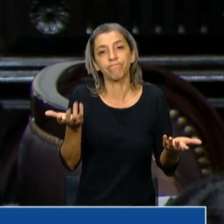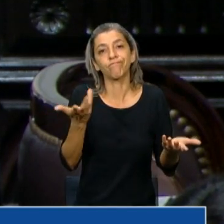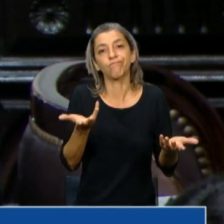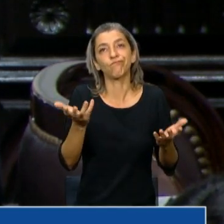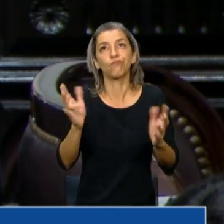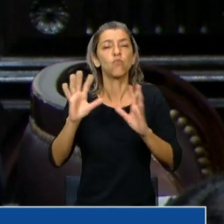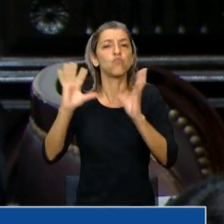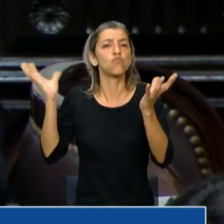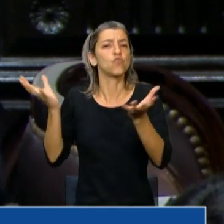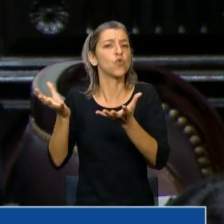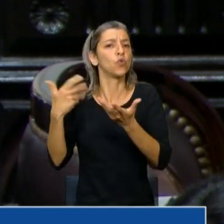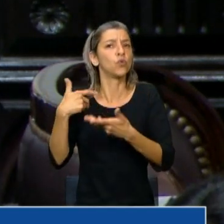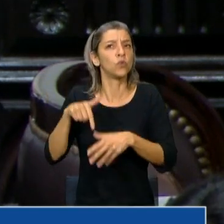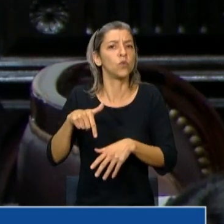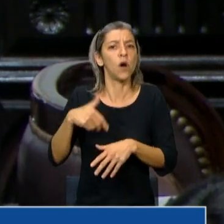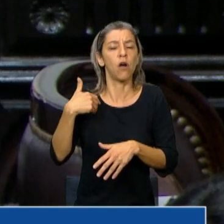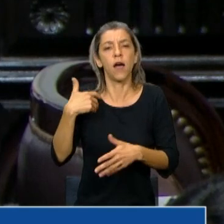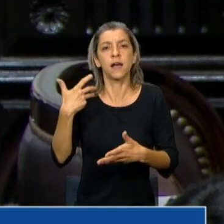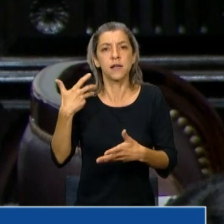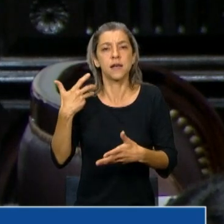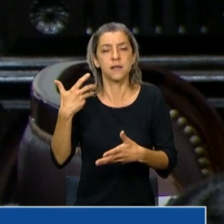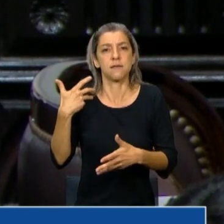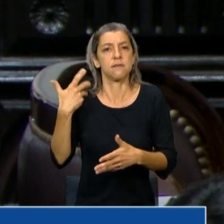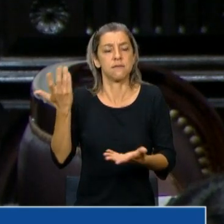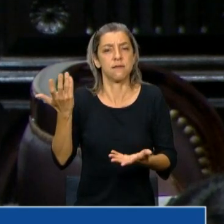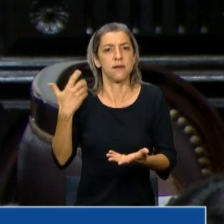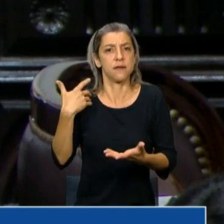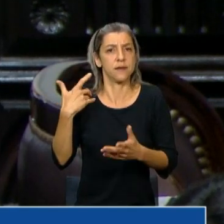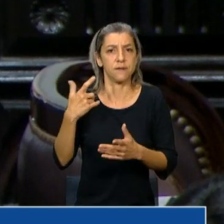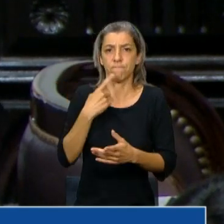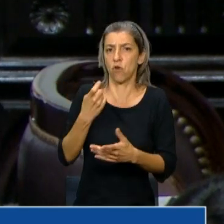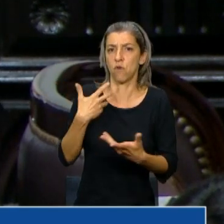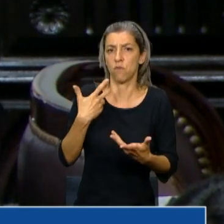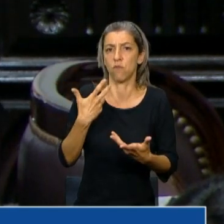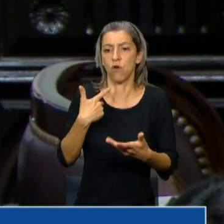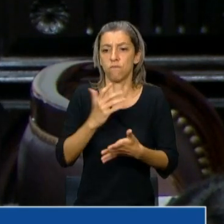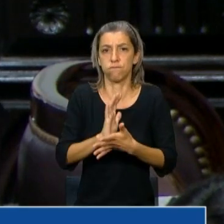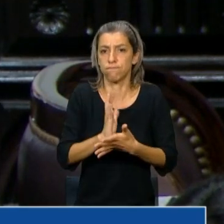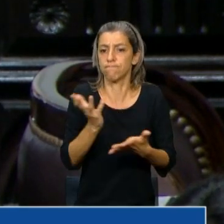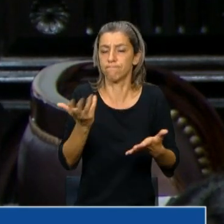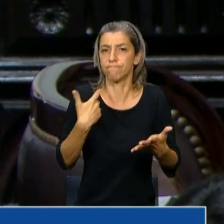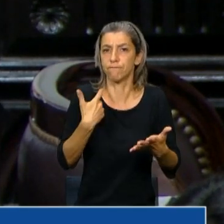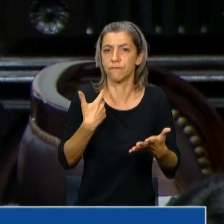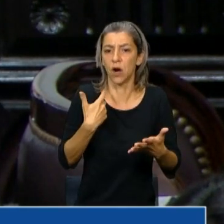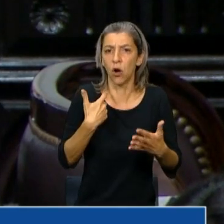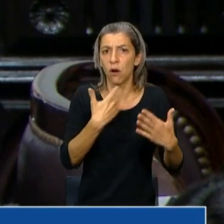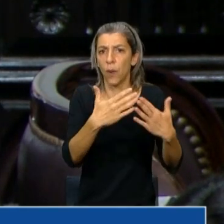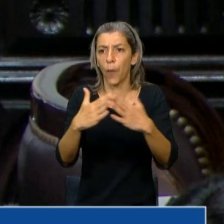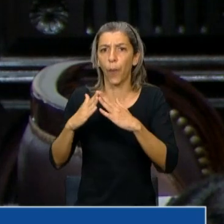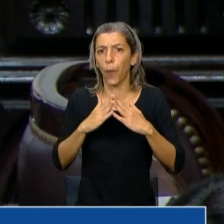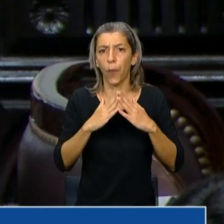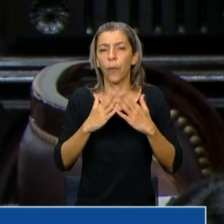se ha empezado a generar un proceso de concentración de la propiedad. La producción de vivienda está cada vez